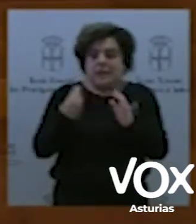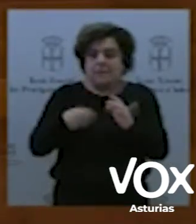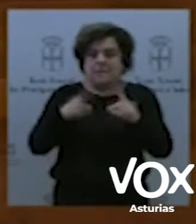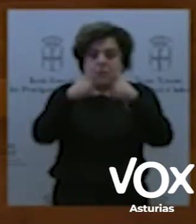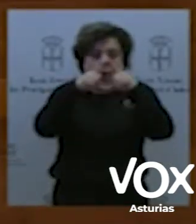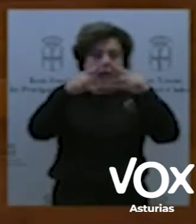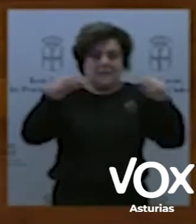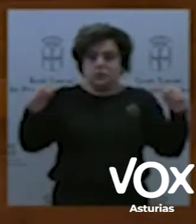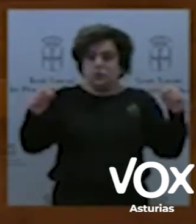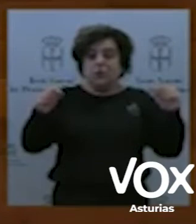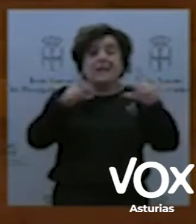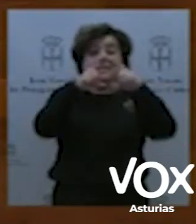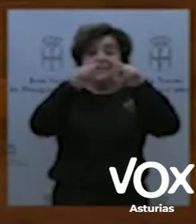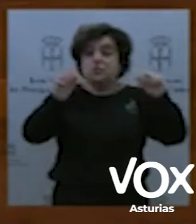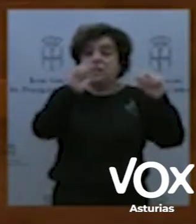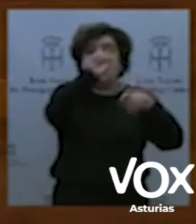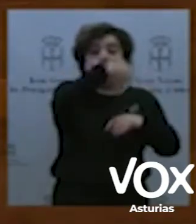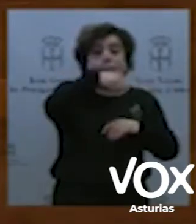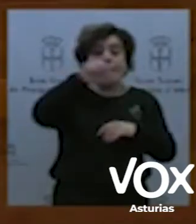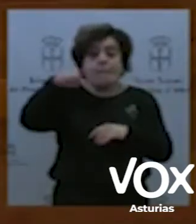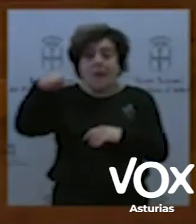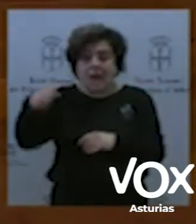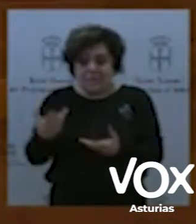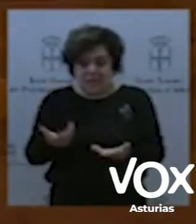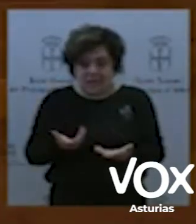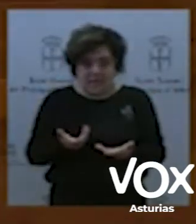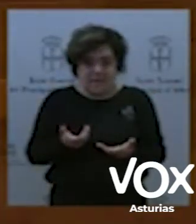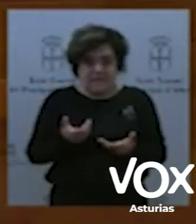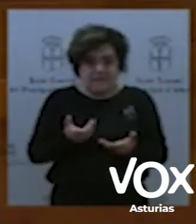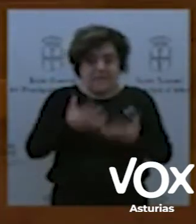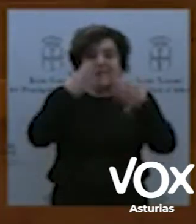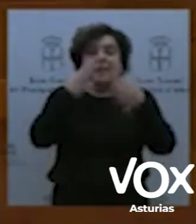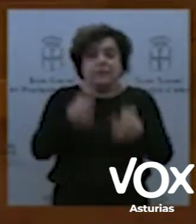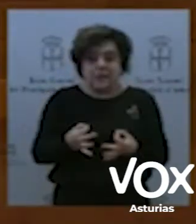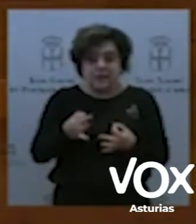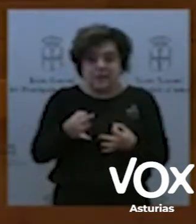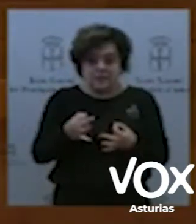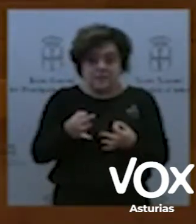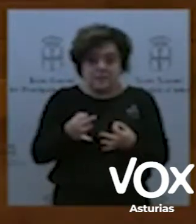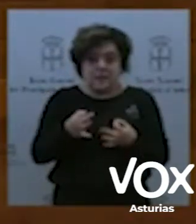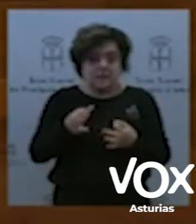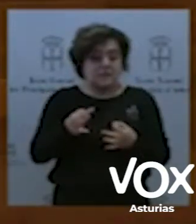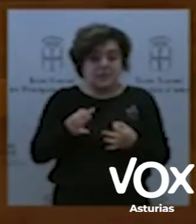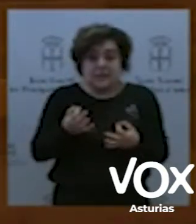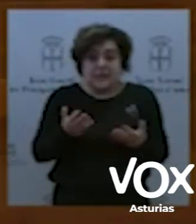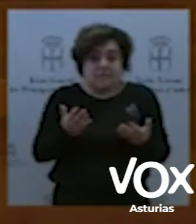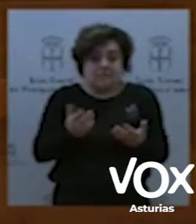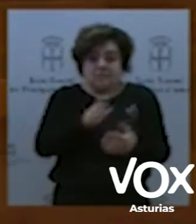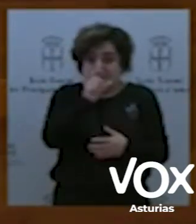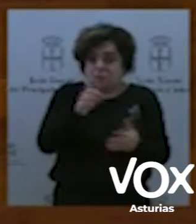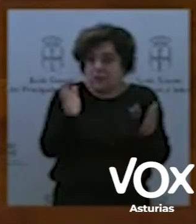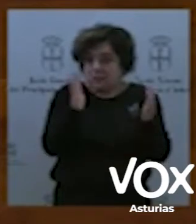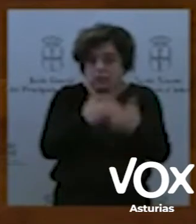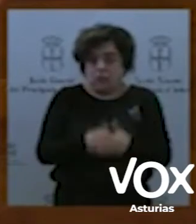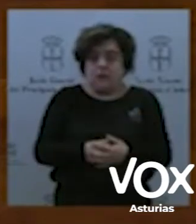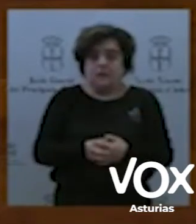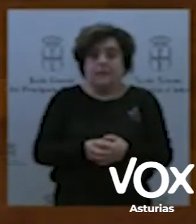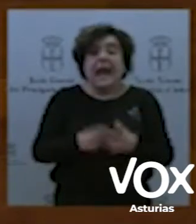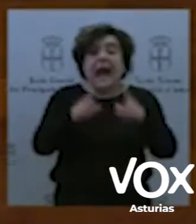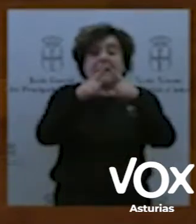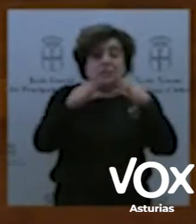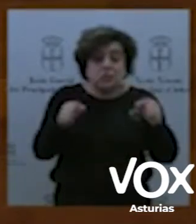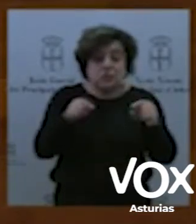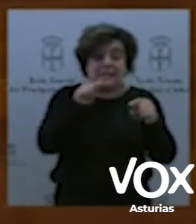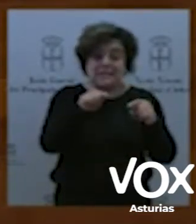de verdad, esa en la que literalmente ya no queda nadie. Esa Asturias que, por cierto, el señor Barbón y su séquito no